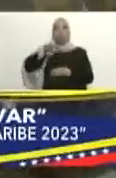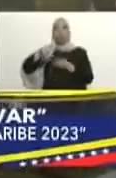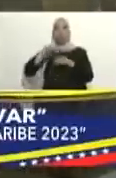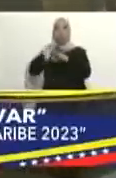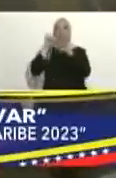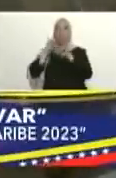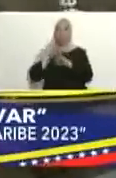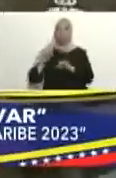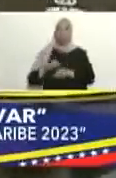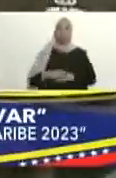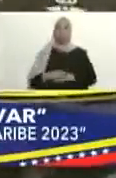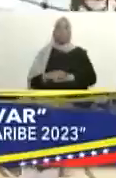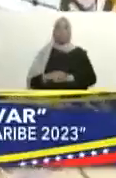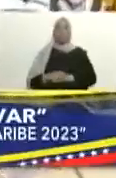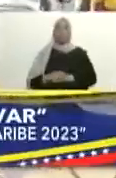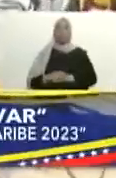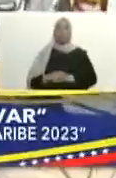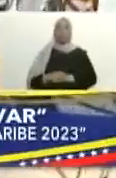feliz.